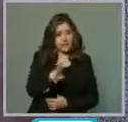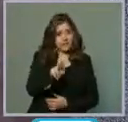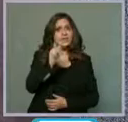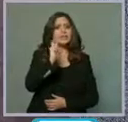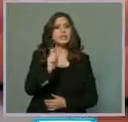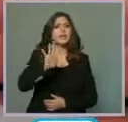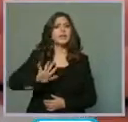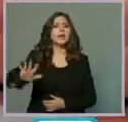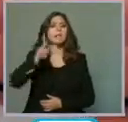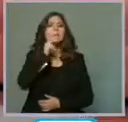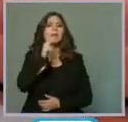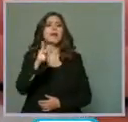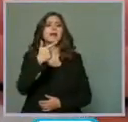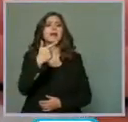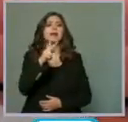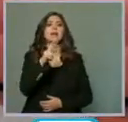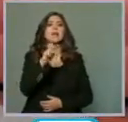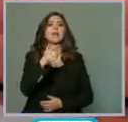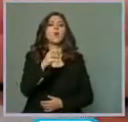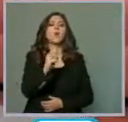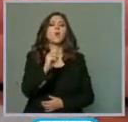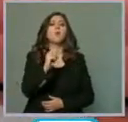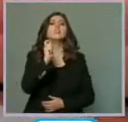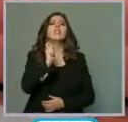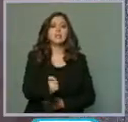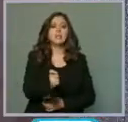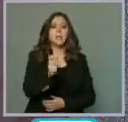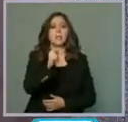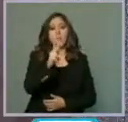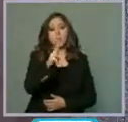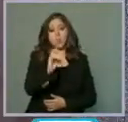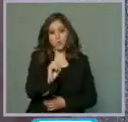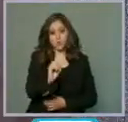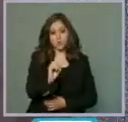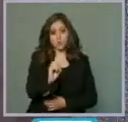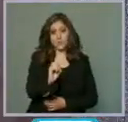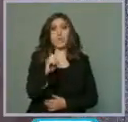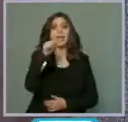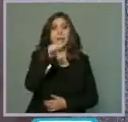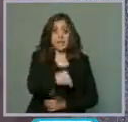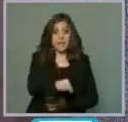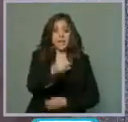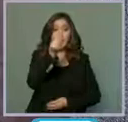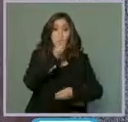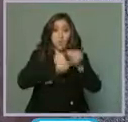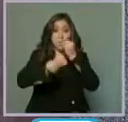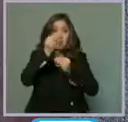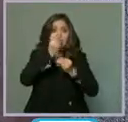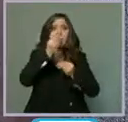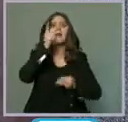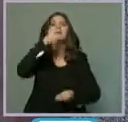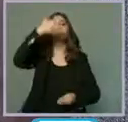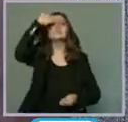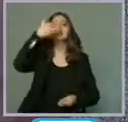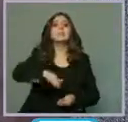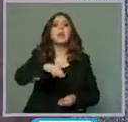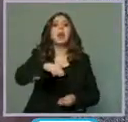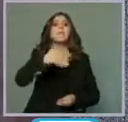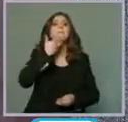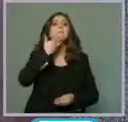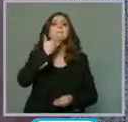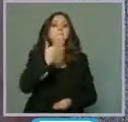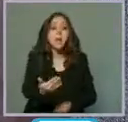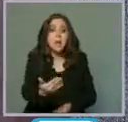puro. Entonces, estos son alimentos que nos están dando una certeza tanto en la seguridad alimentaria como en la